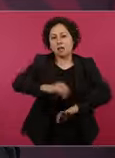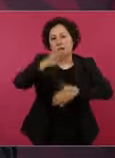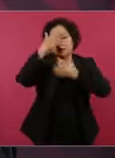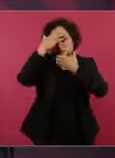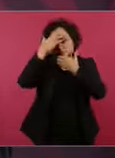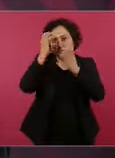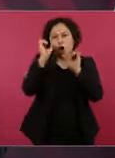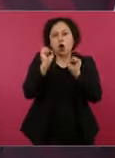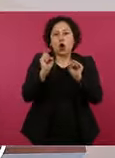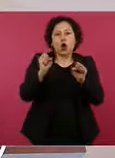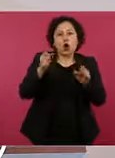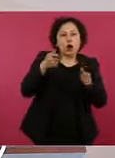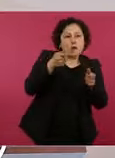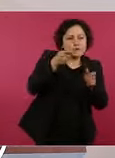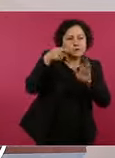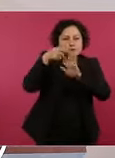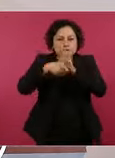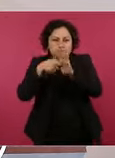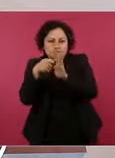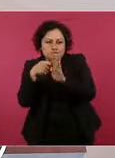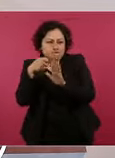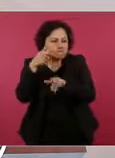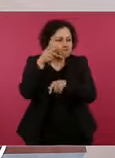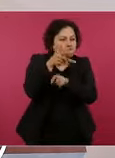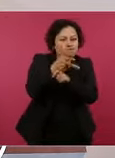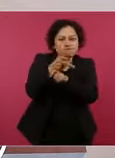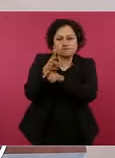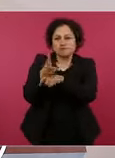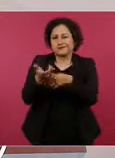Aquí adicionalmente